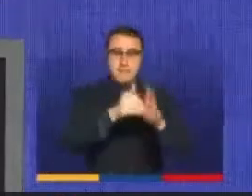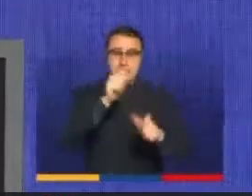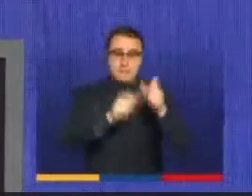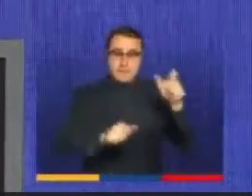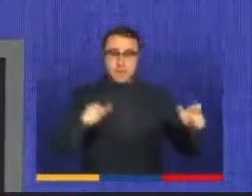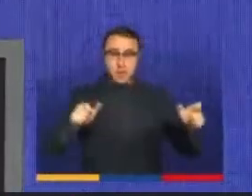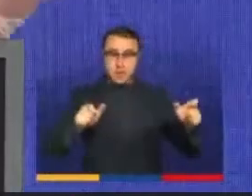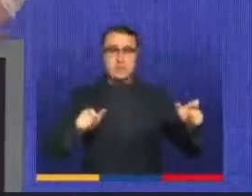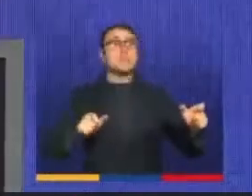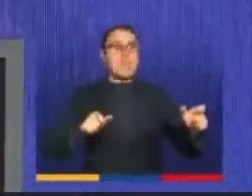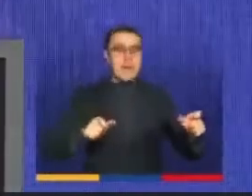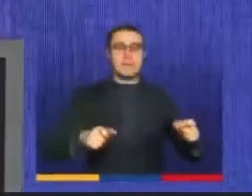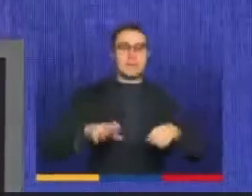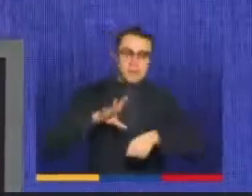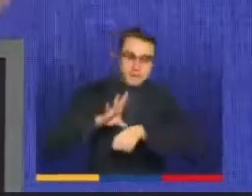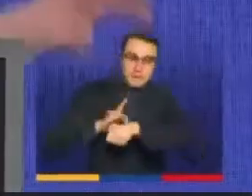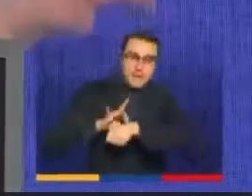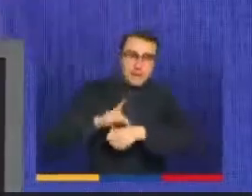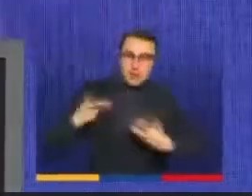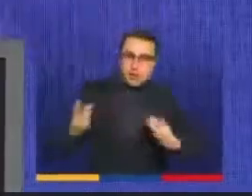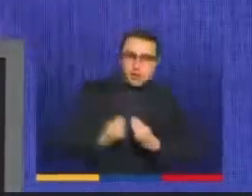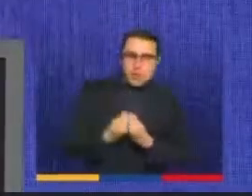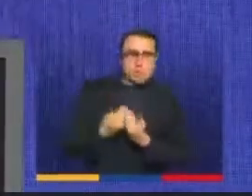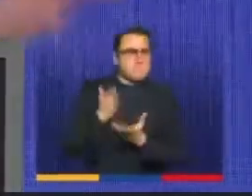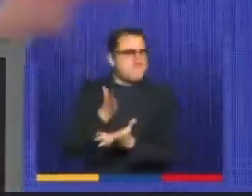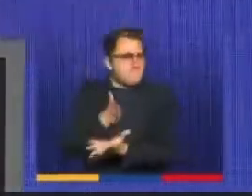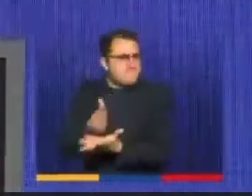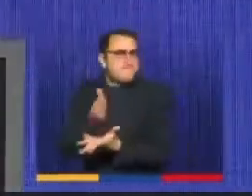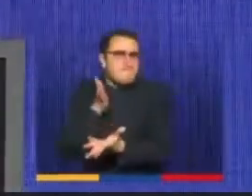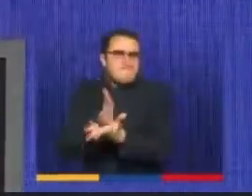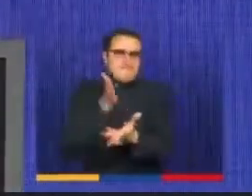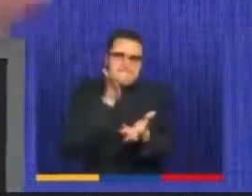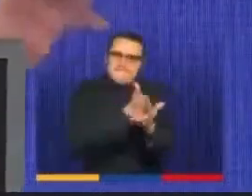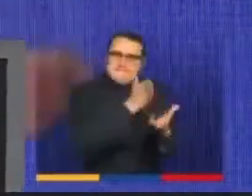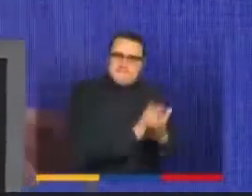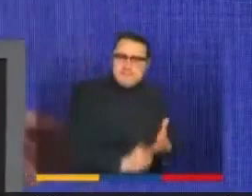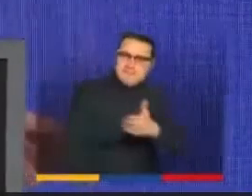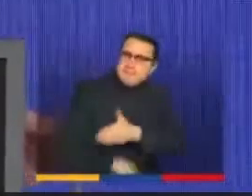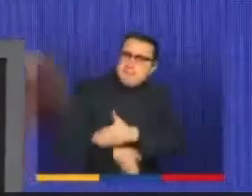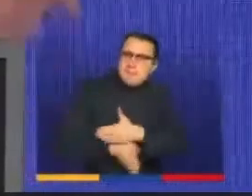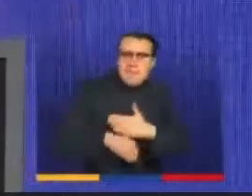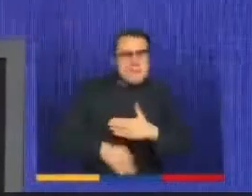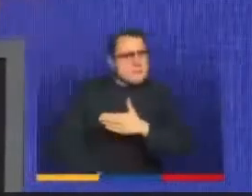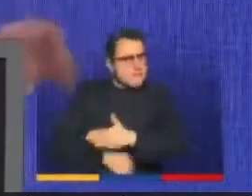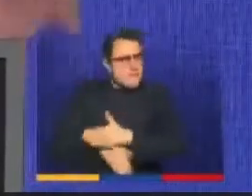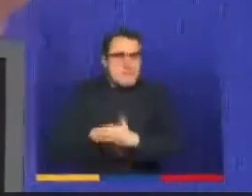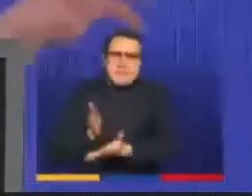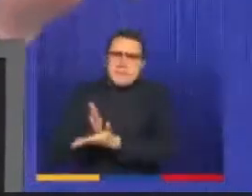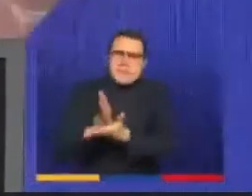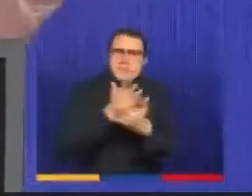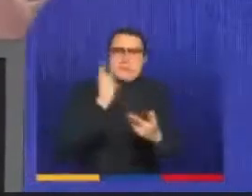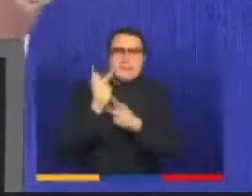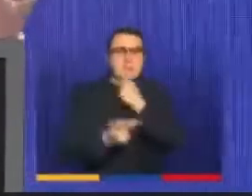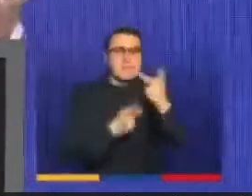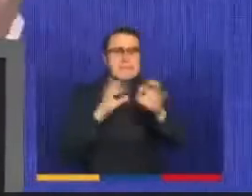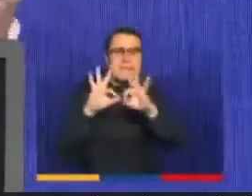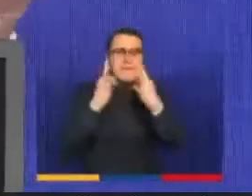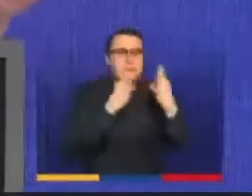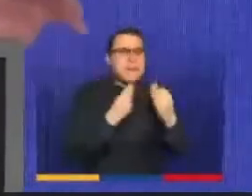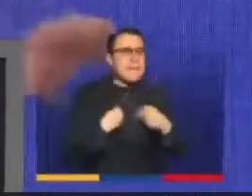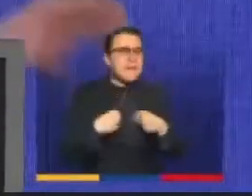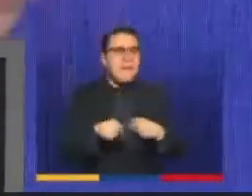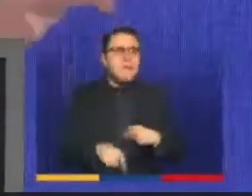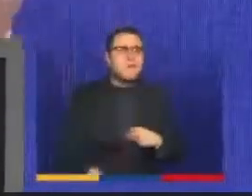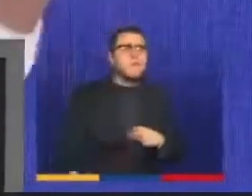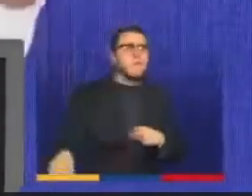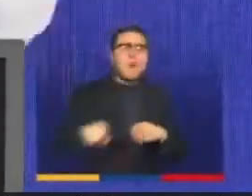que equipos médicos visiten de manera permanente, rutinaria, constante, las familias de ese territorio,